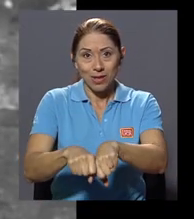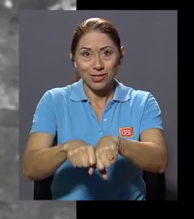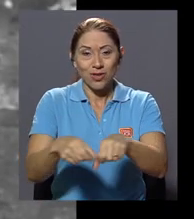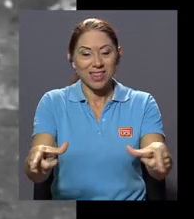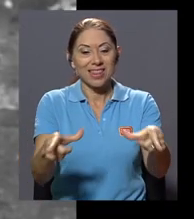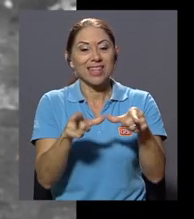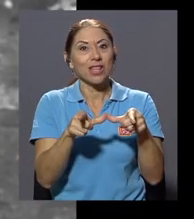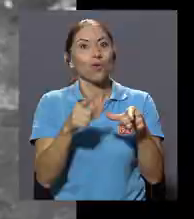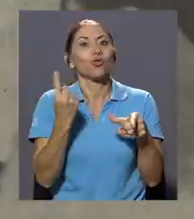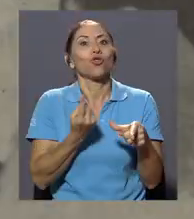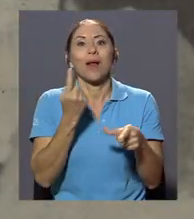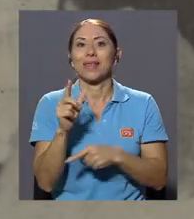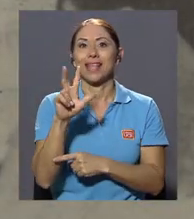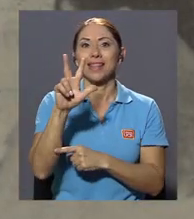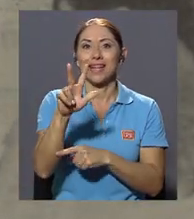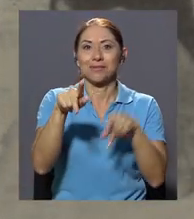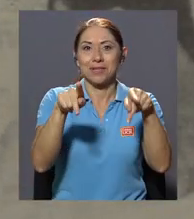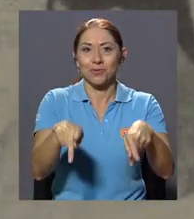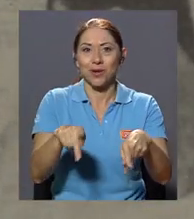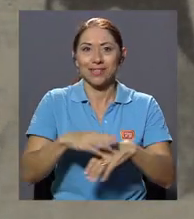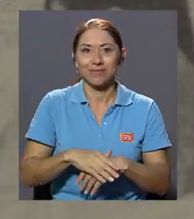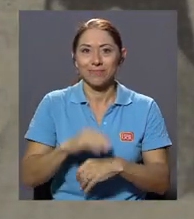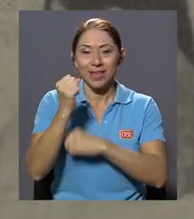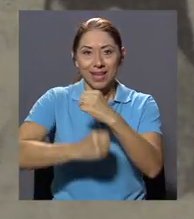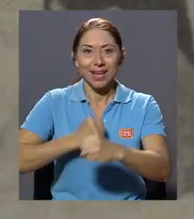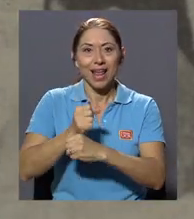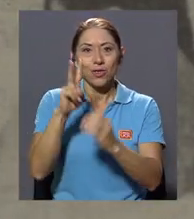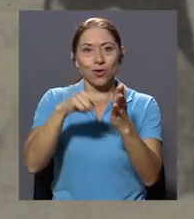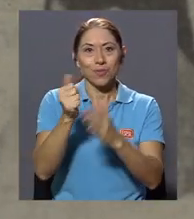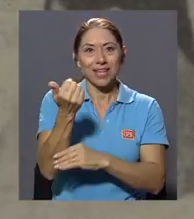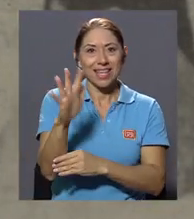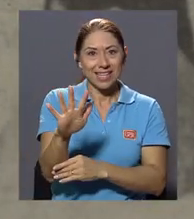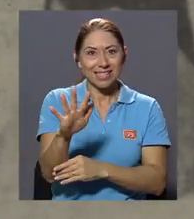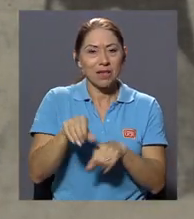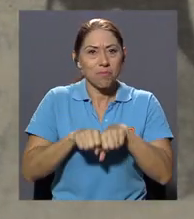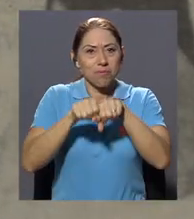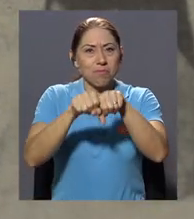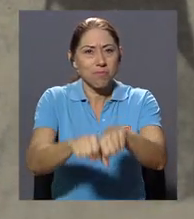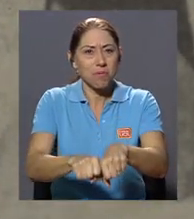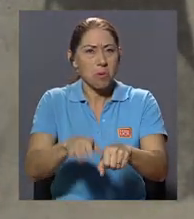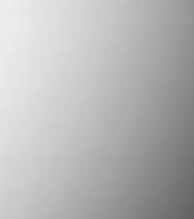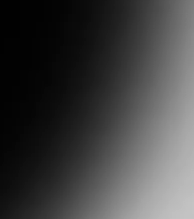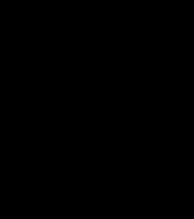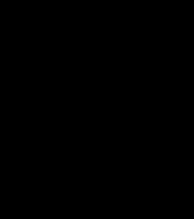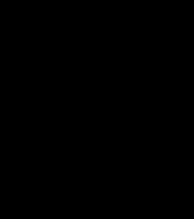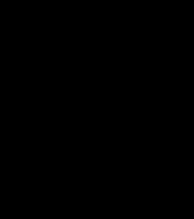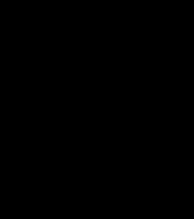recibieron el título solo 3 personas. En el año 2015 lo hicieron unas 2.000.